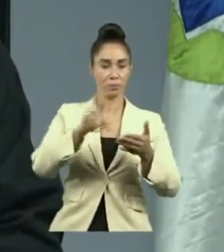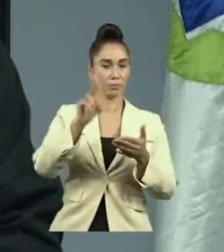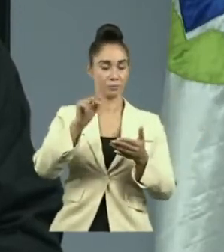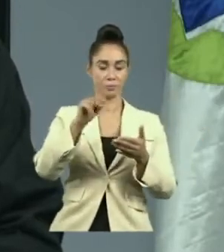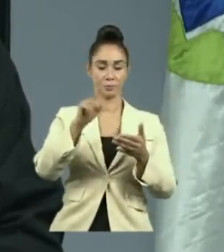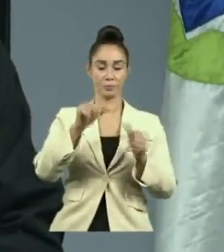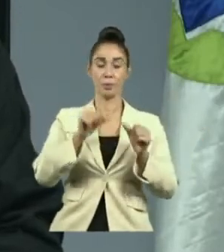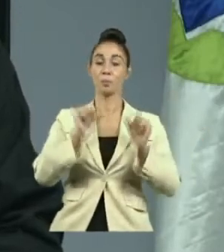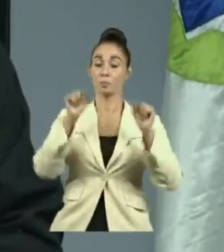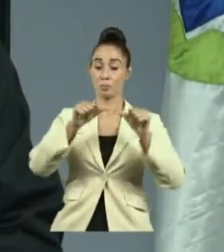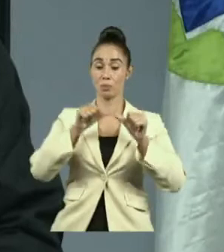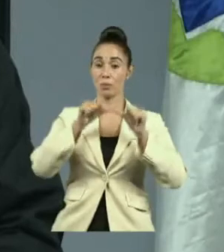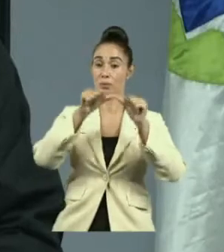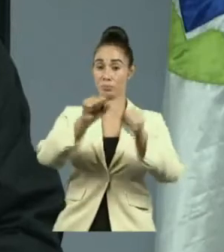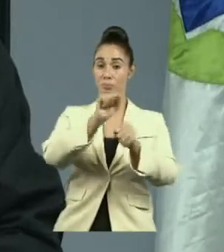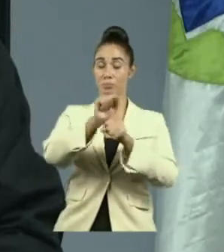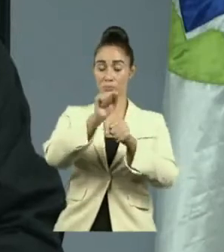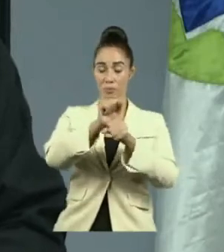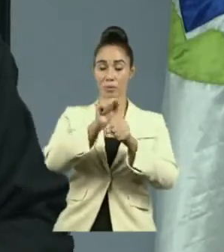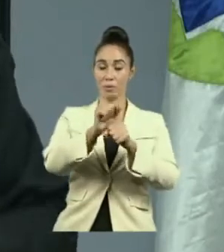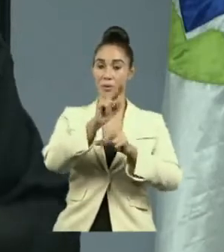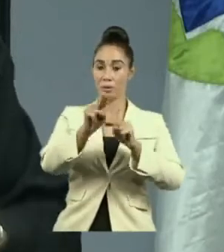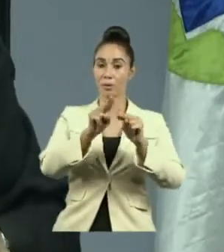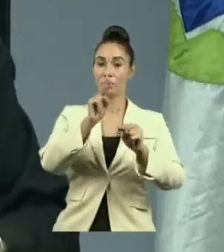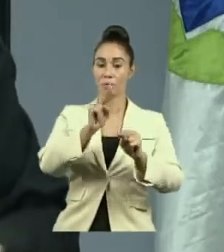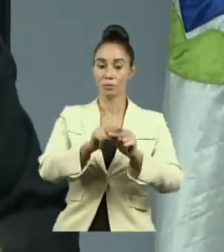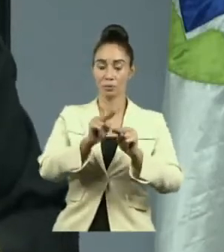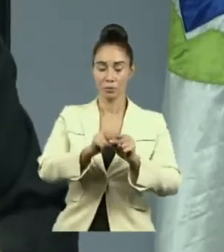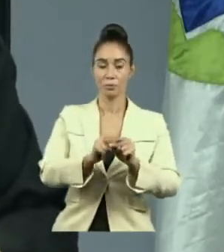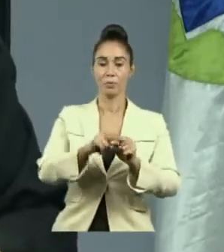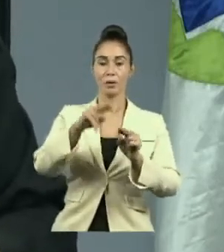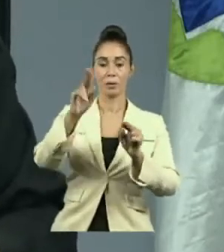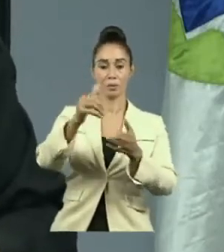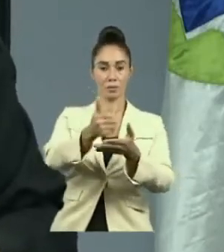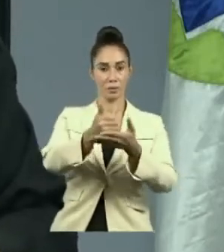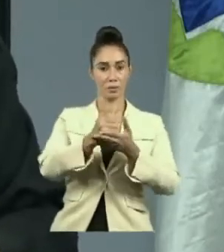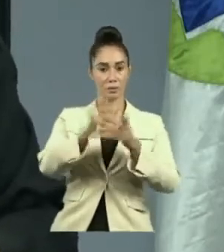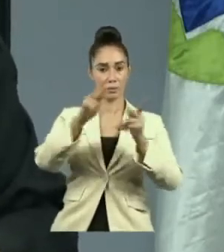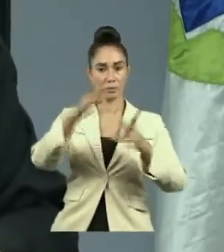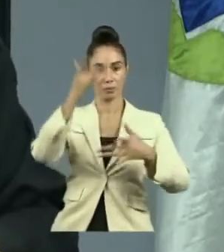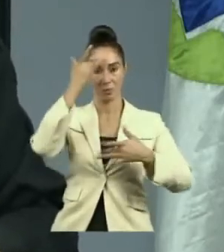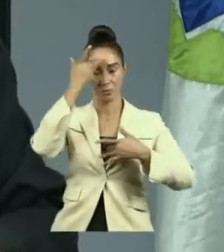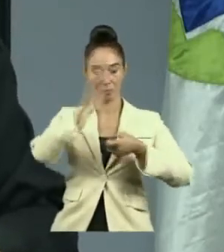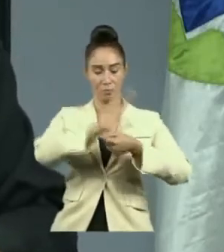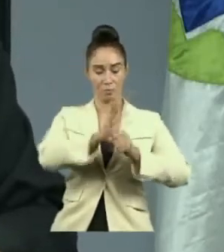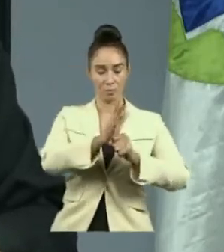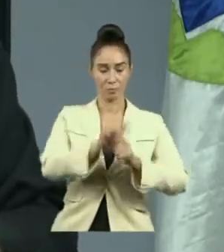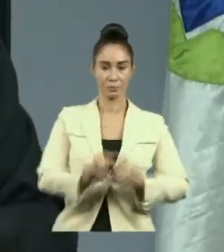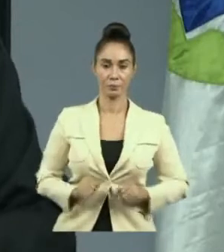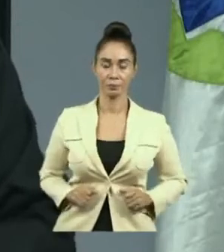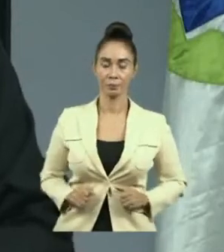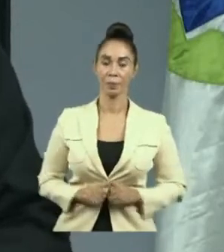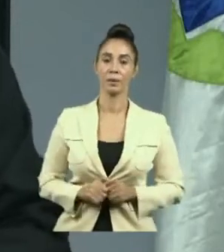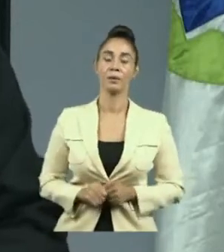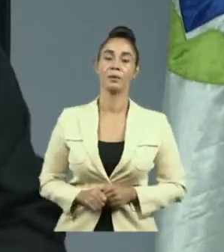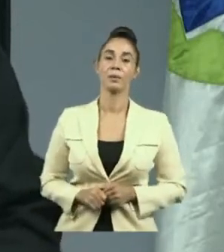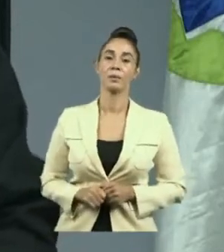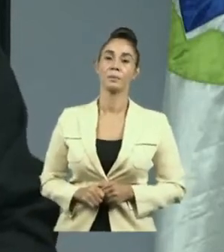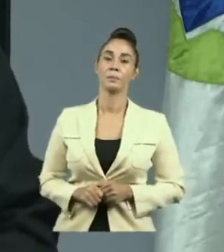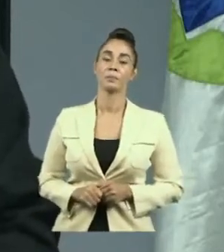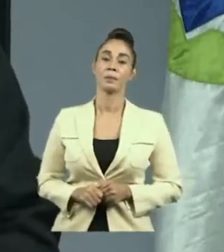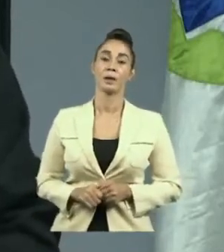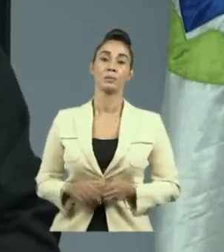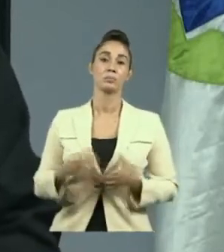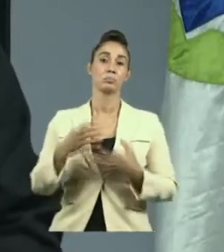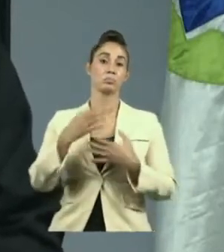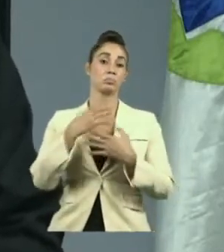funciones de manera habitual como lo está haciendo y prestando sus servicios las quejas de